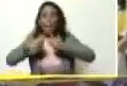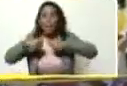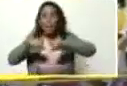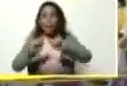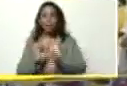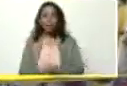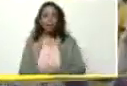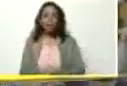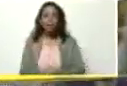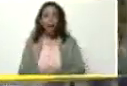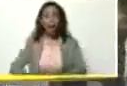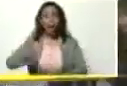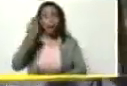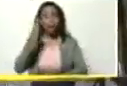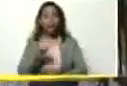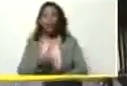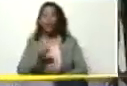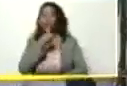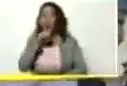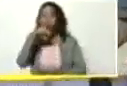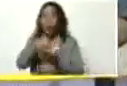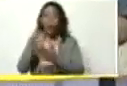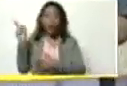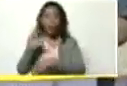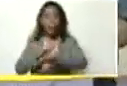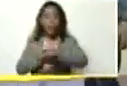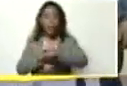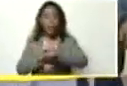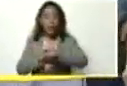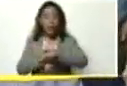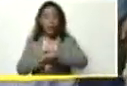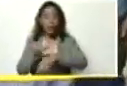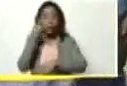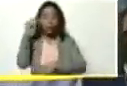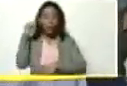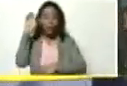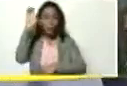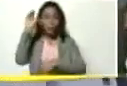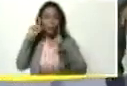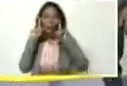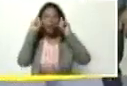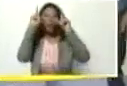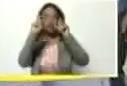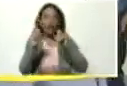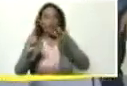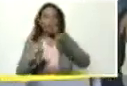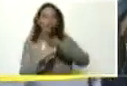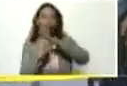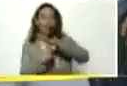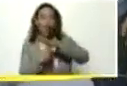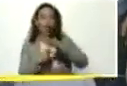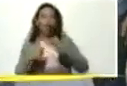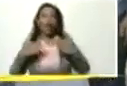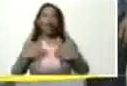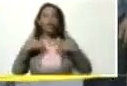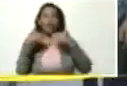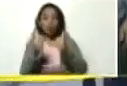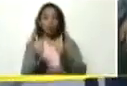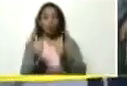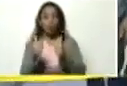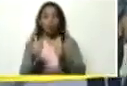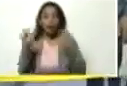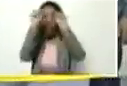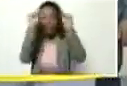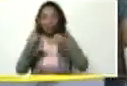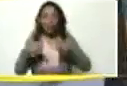Es importante mencionar que estos nuevos médicos y médicos de la patria serán profesionales y técnicos de la salud para el Sistema